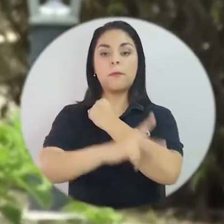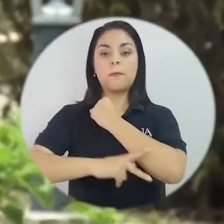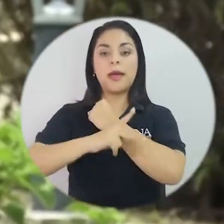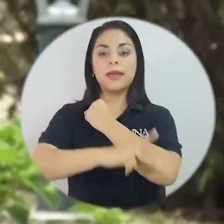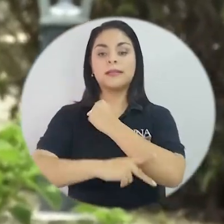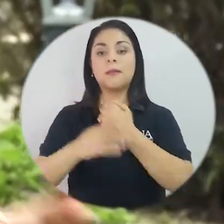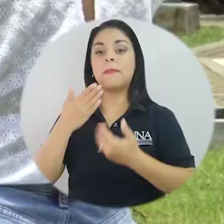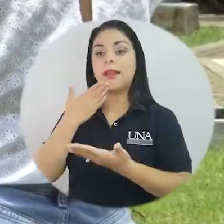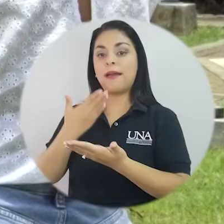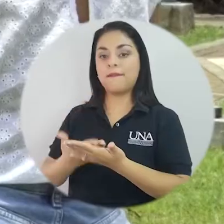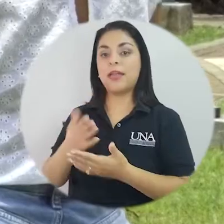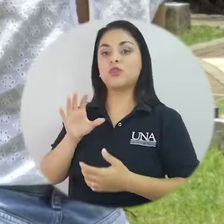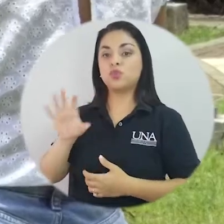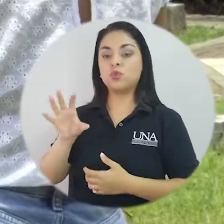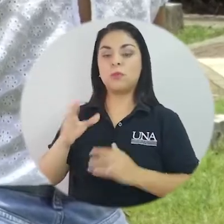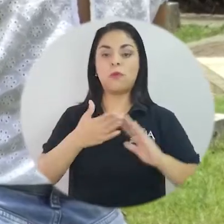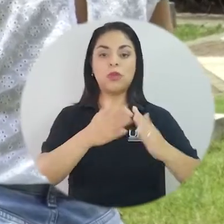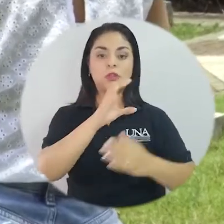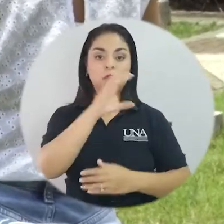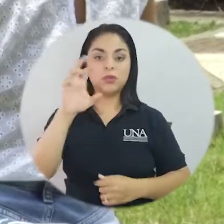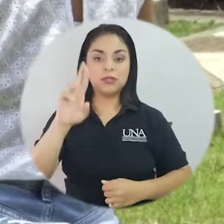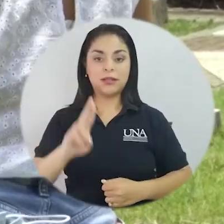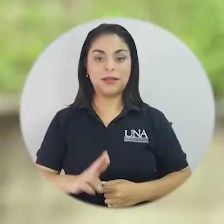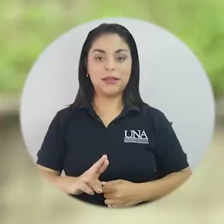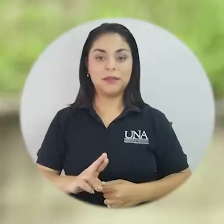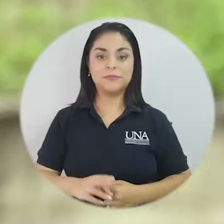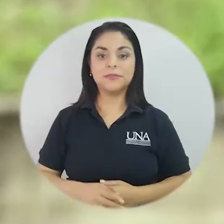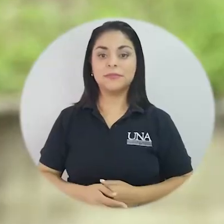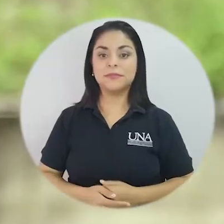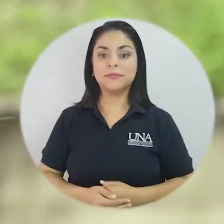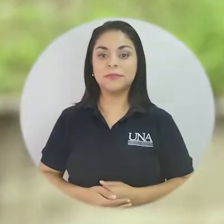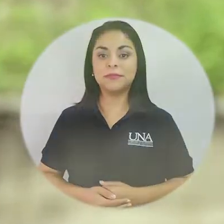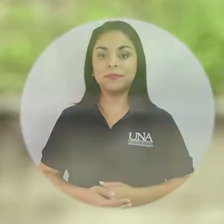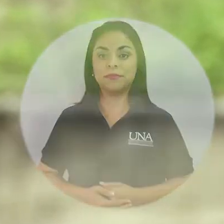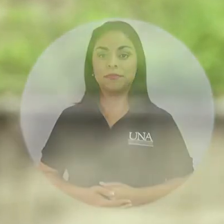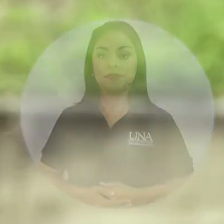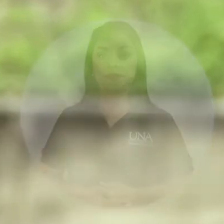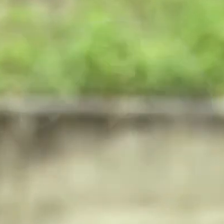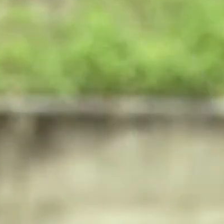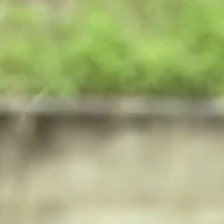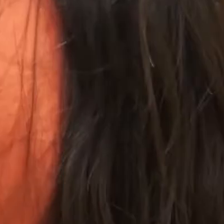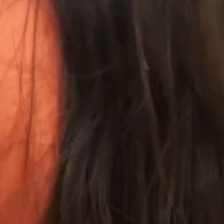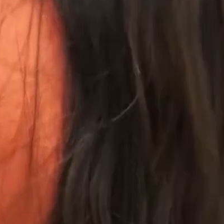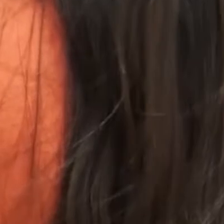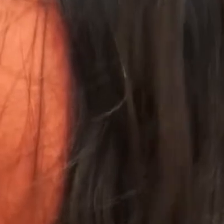un mejor país para bien suyo y de la población de Costa Rica.